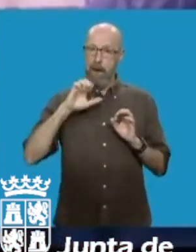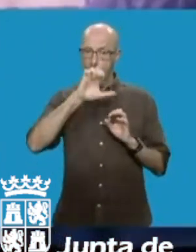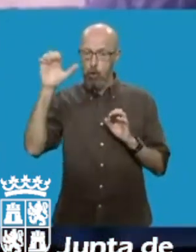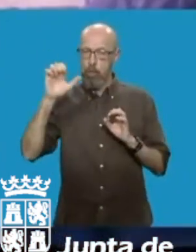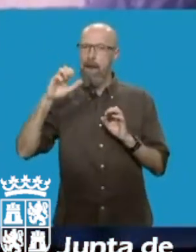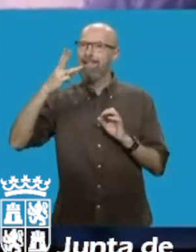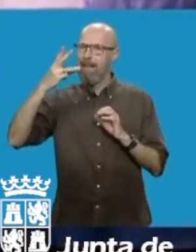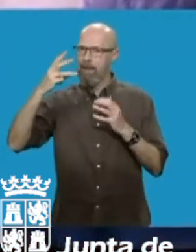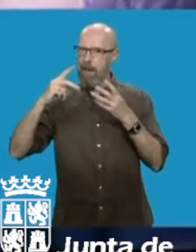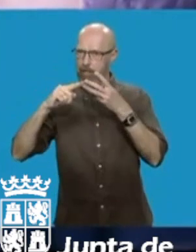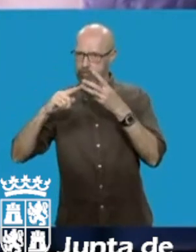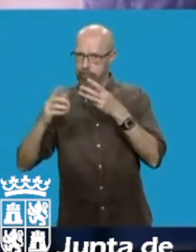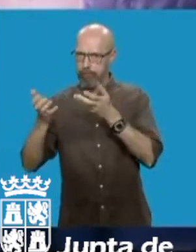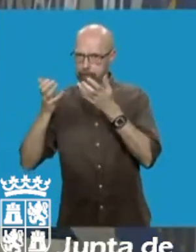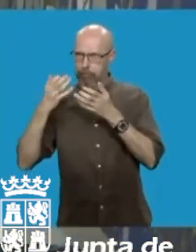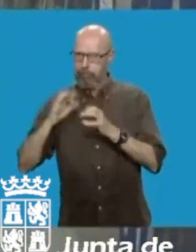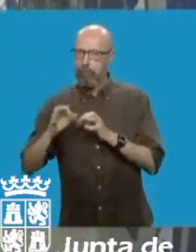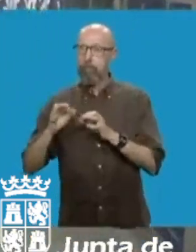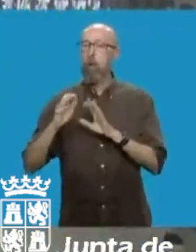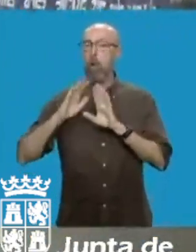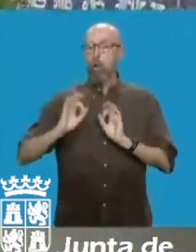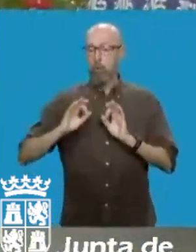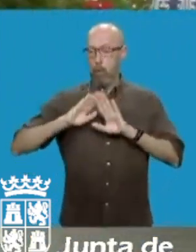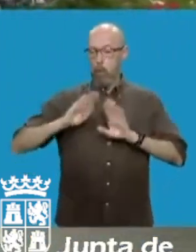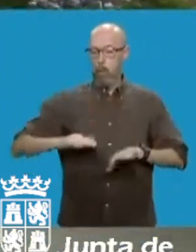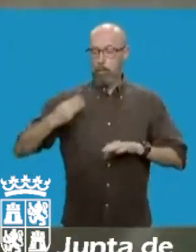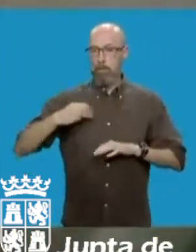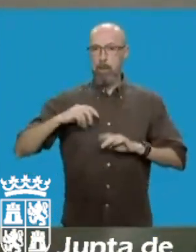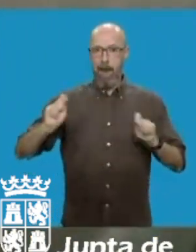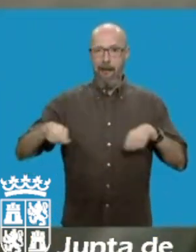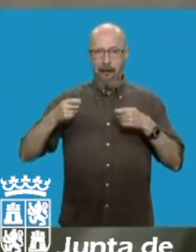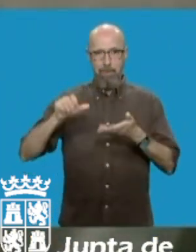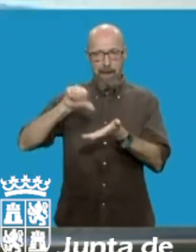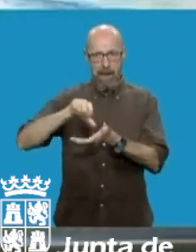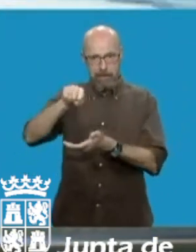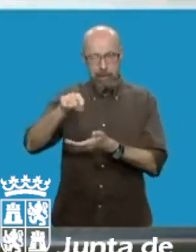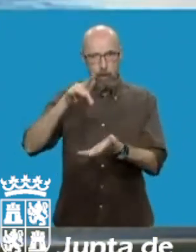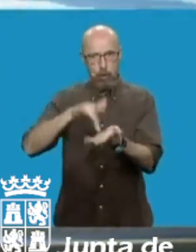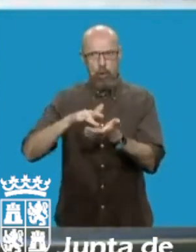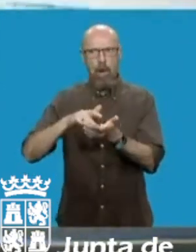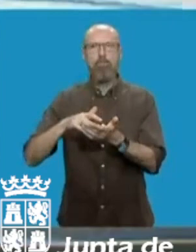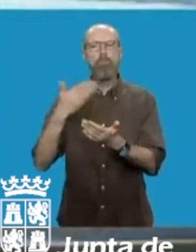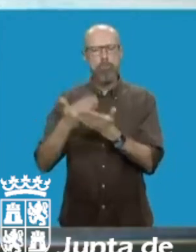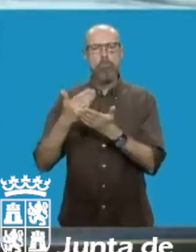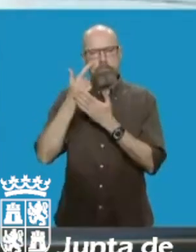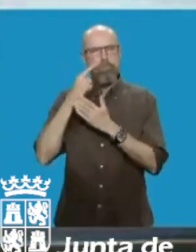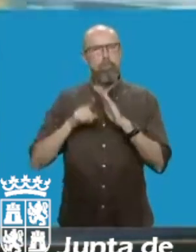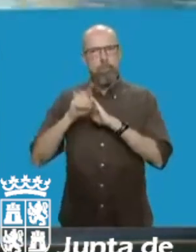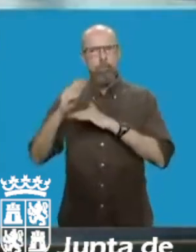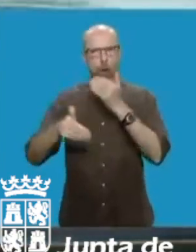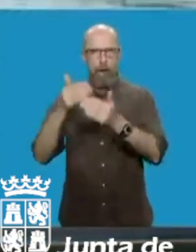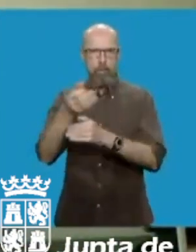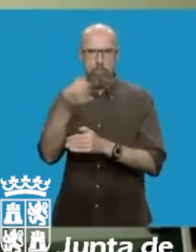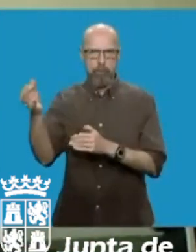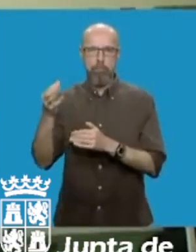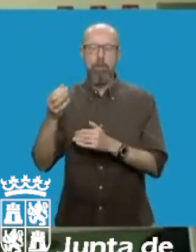categoría. En la última cita nacional, disputada en Avilés, confirmaba que su progresión es imparable. Su próximo reto, viajar en